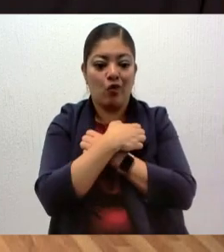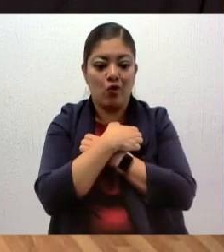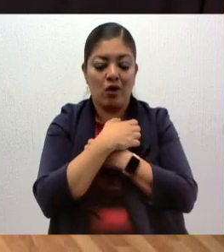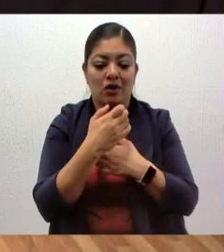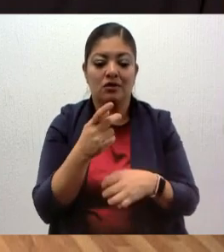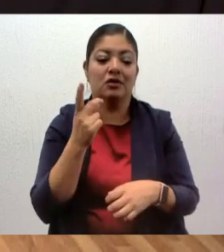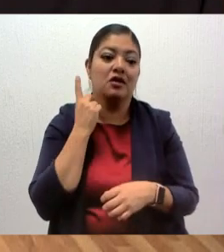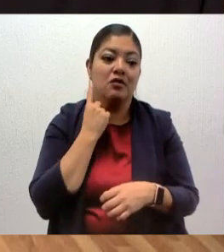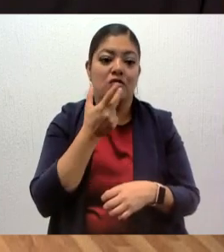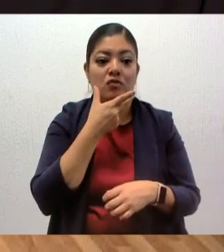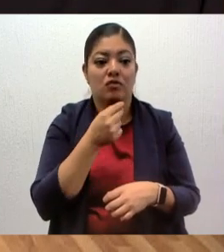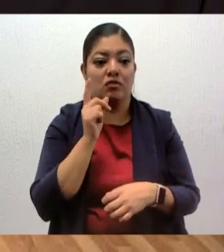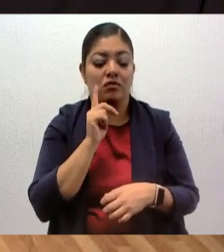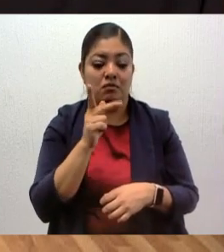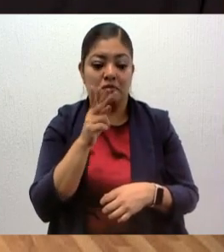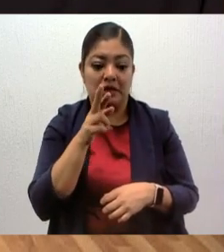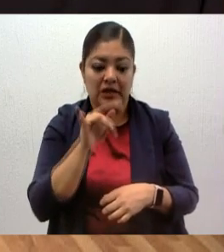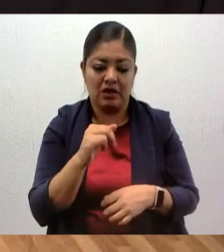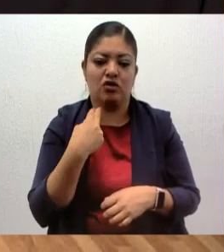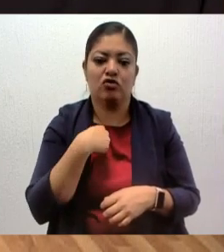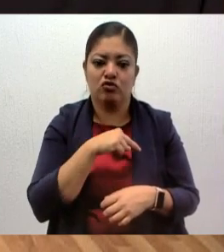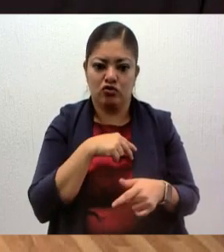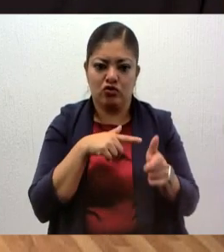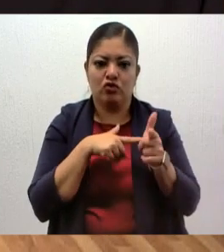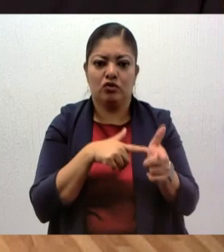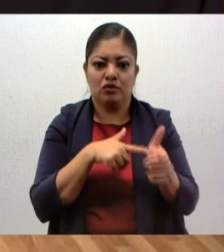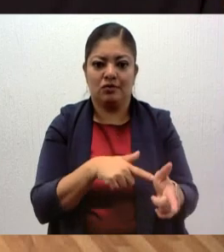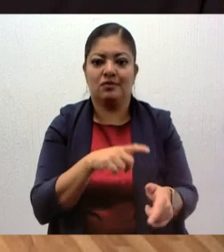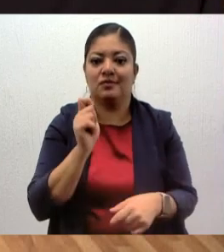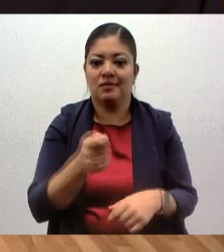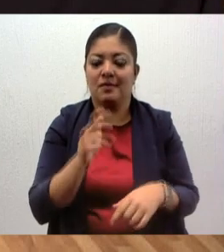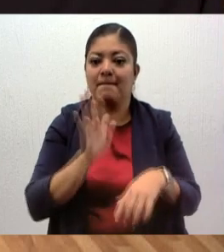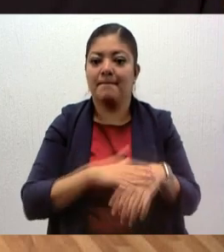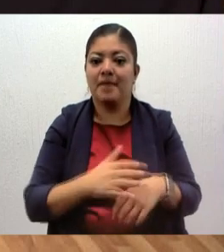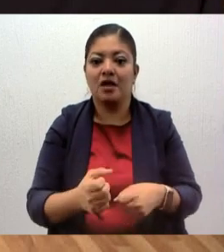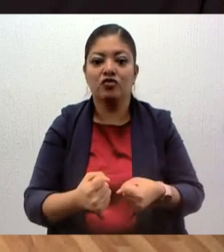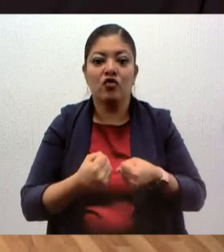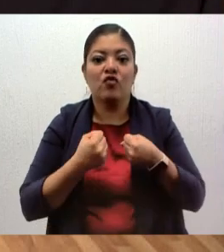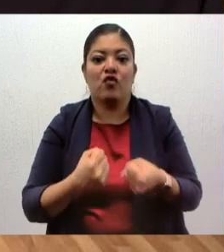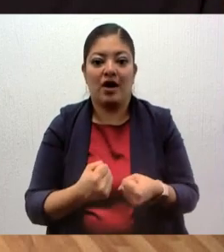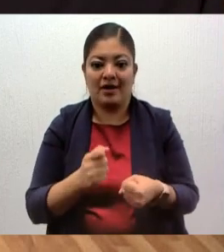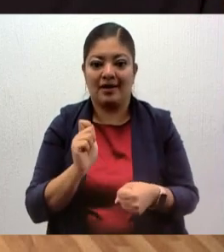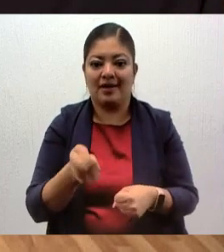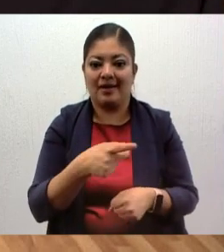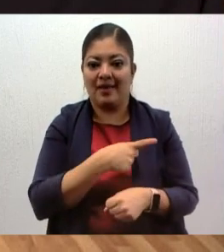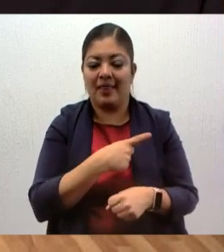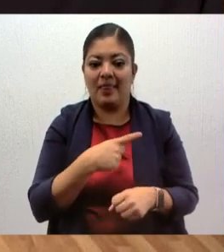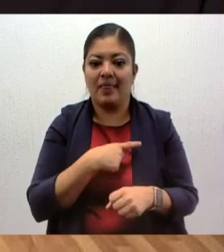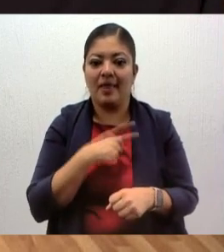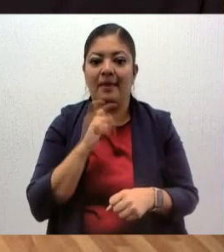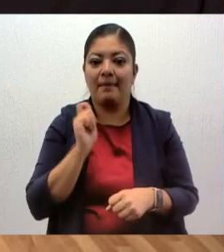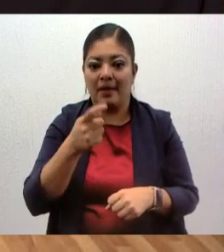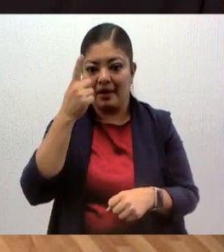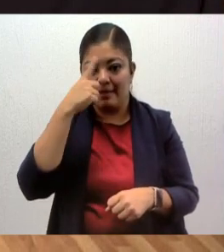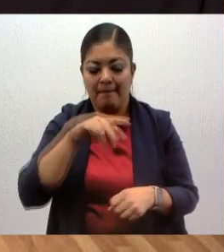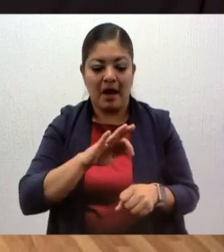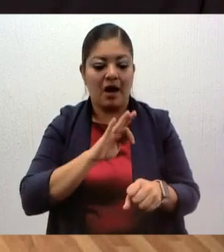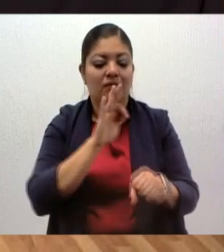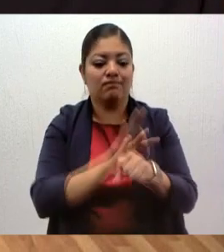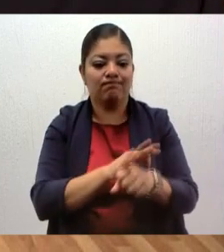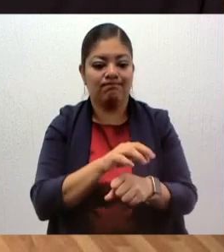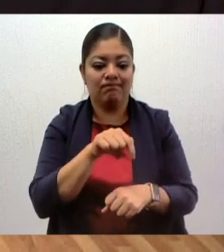estaremos apoyando este fortalecimiento que tiene que ver eh para garantizar aquí en